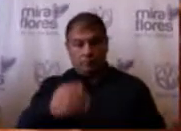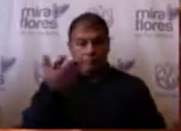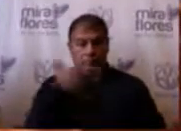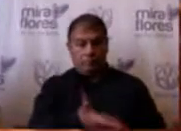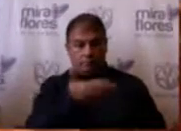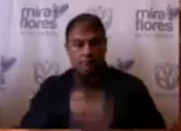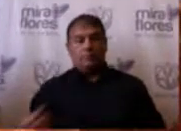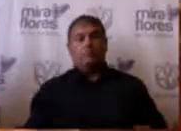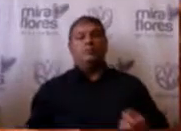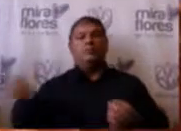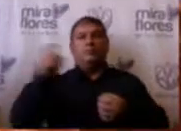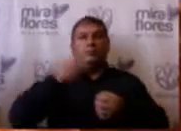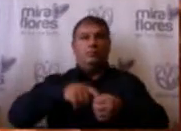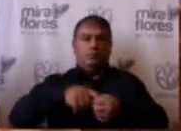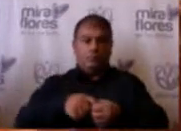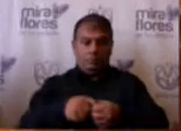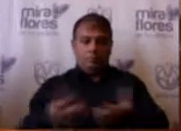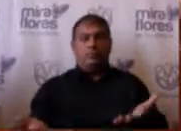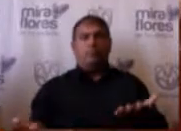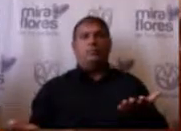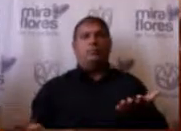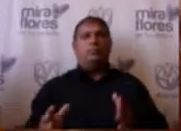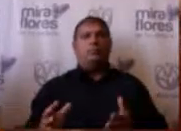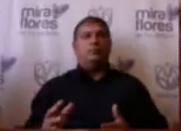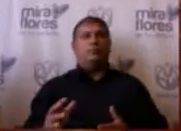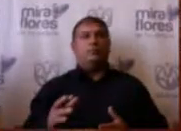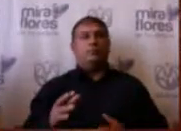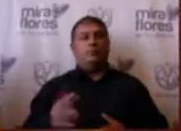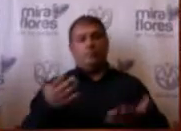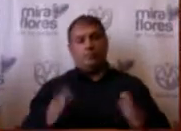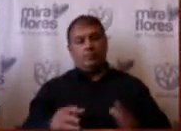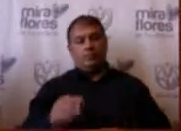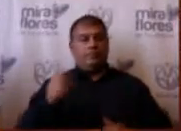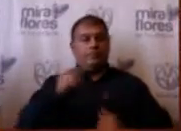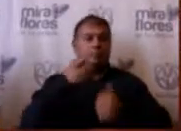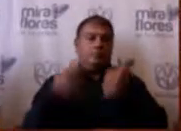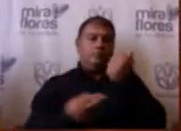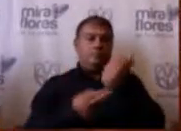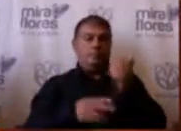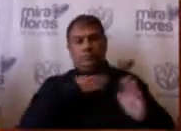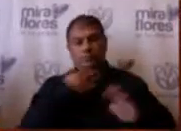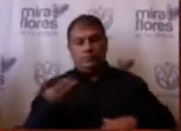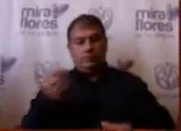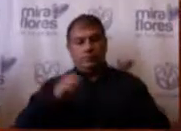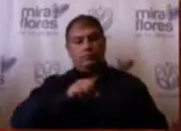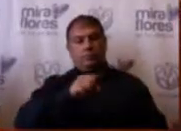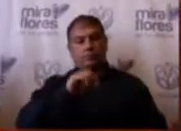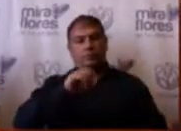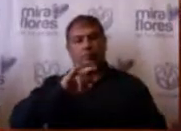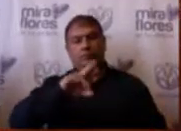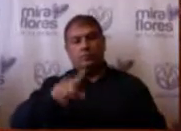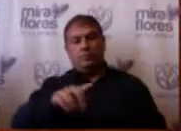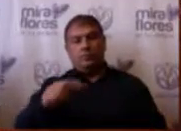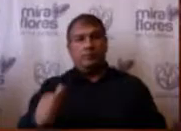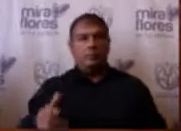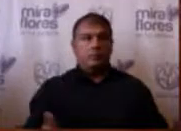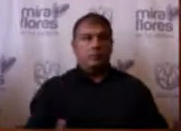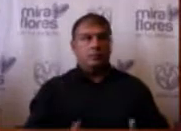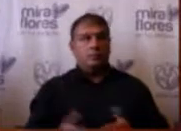es accesitaria del extinto regidor alfredo souza y cuando el